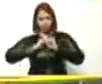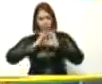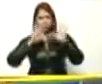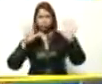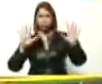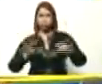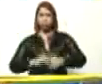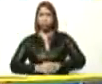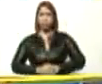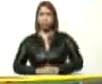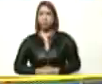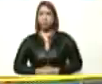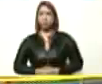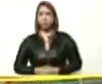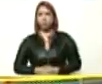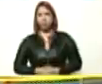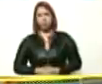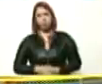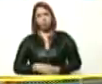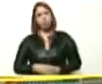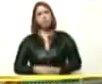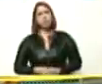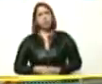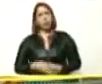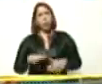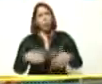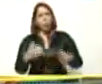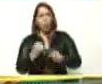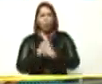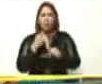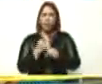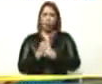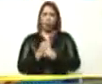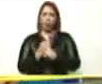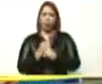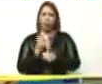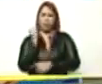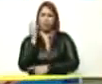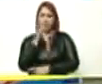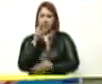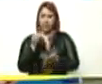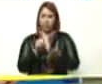en su paso, por la asamblea nacional, en los distintos periodos,